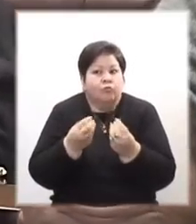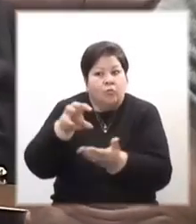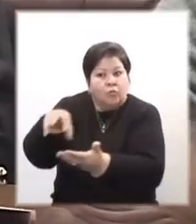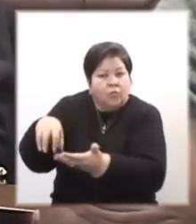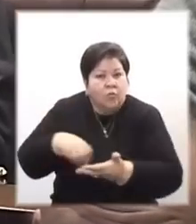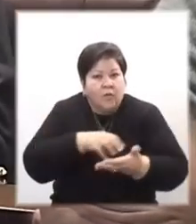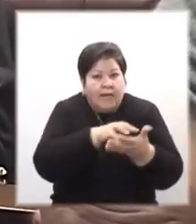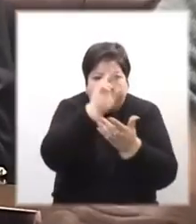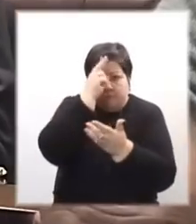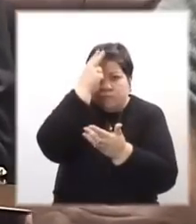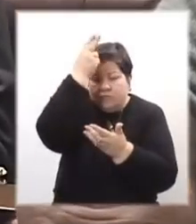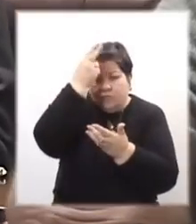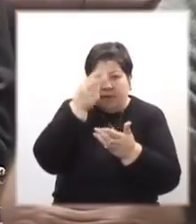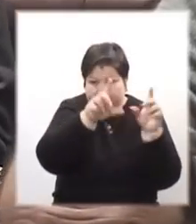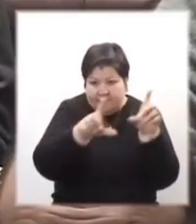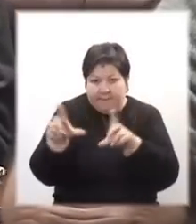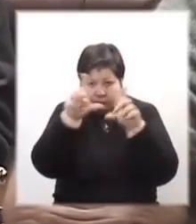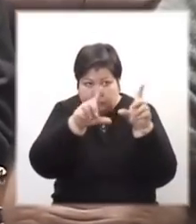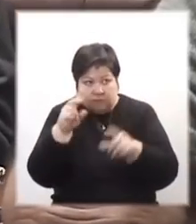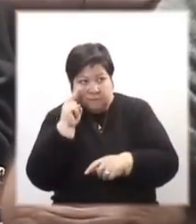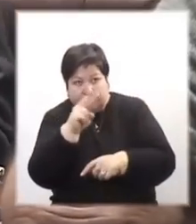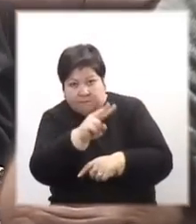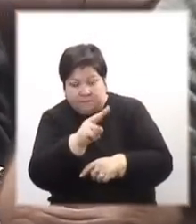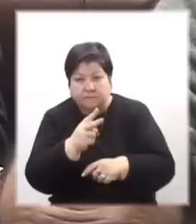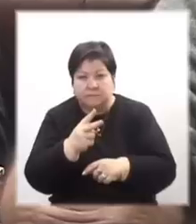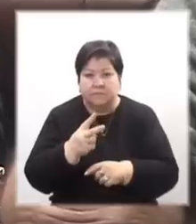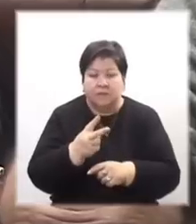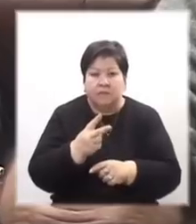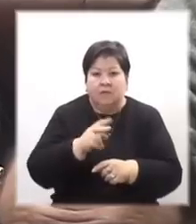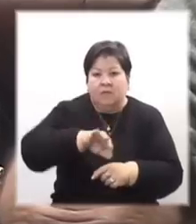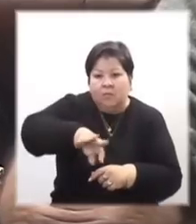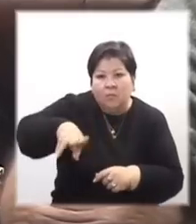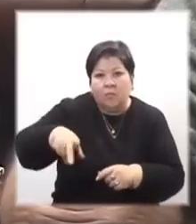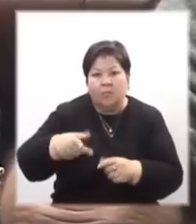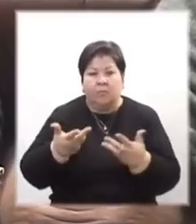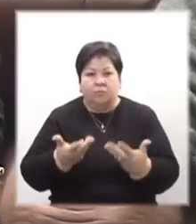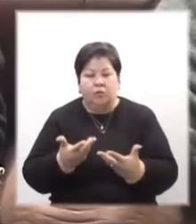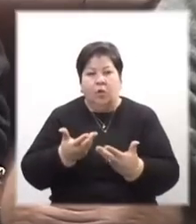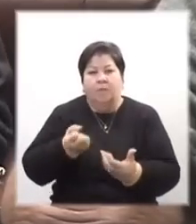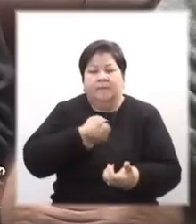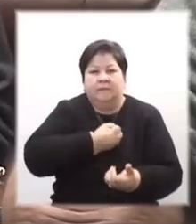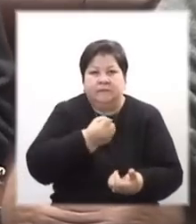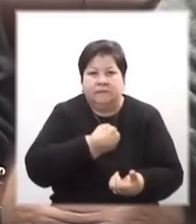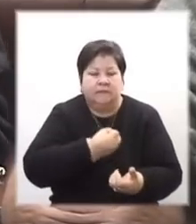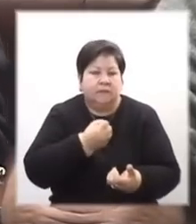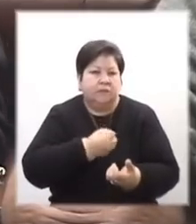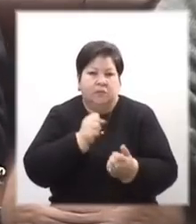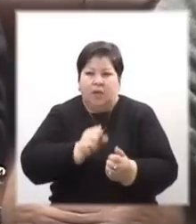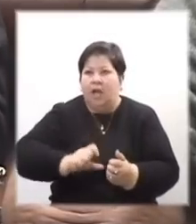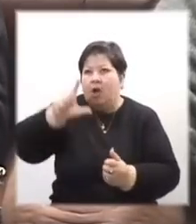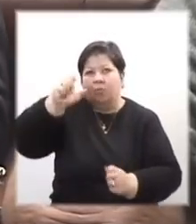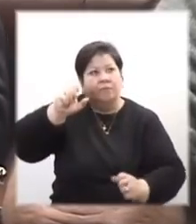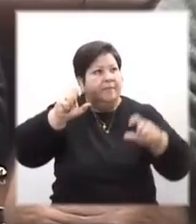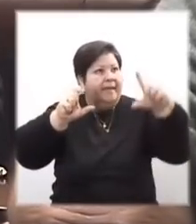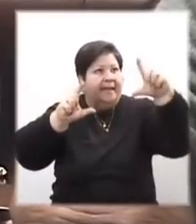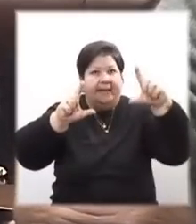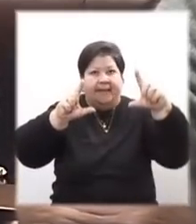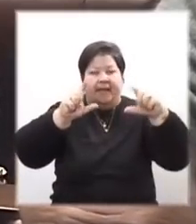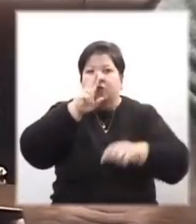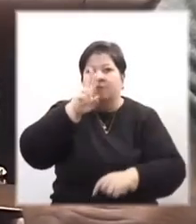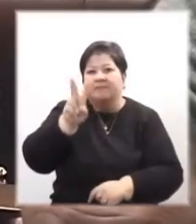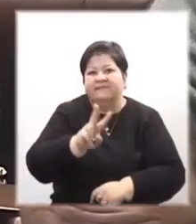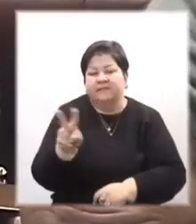visualizar en algunas diapositivas, hurtos, rapiñas y homicidios aumentaron parejo en el año 2022. No es que haya aumentado